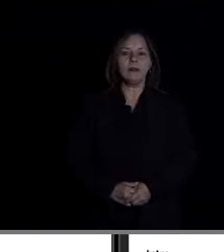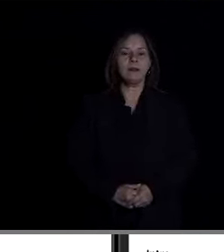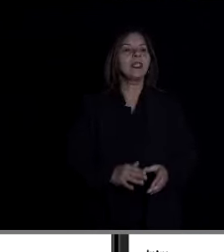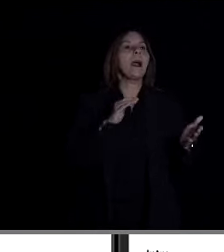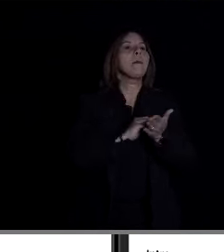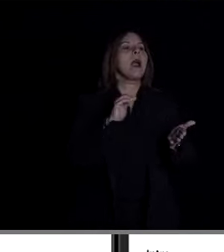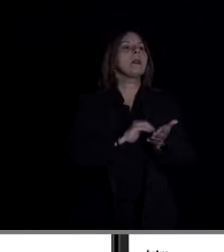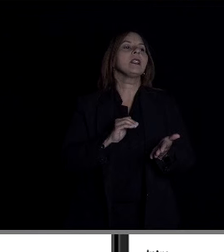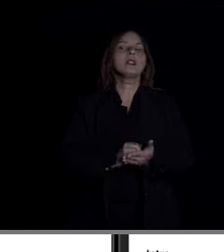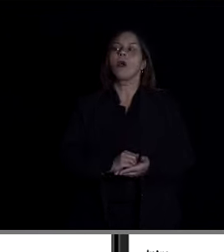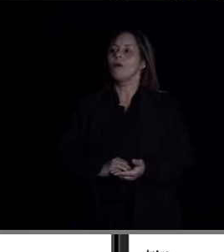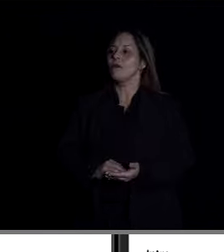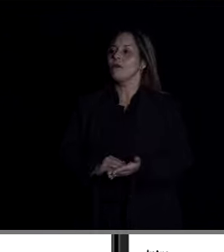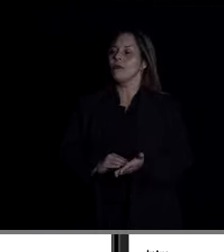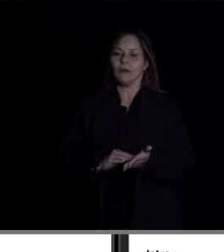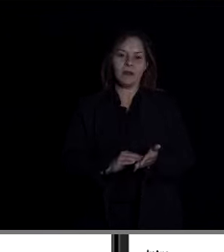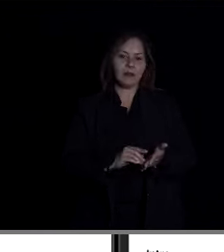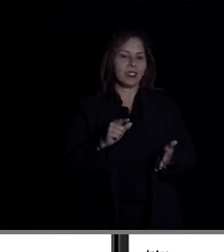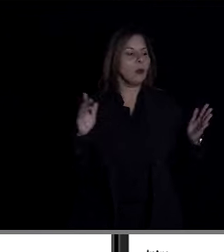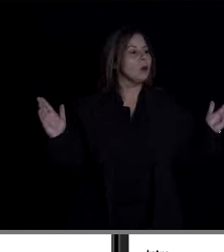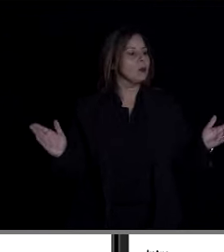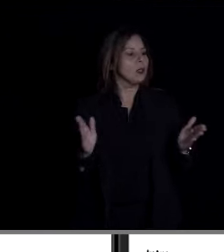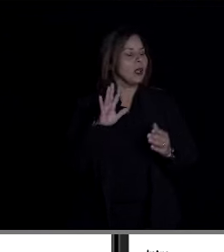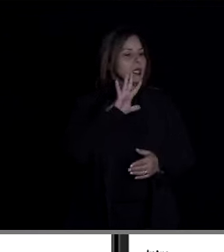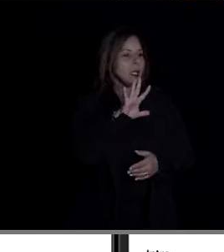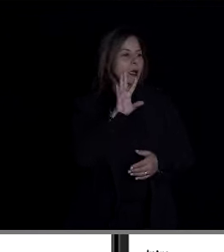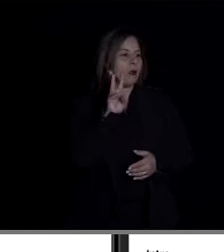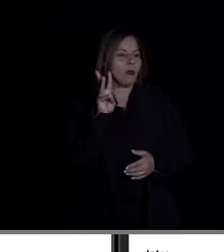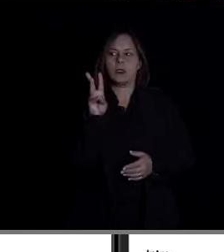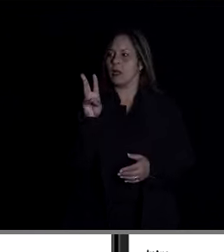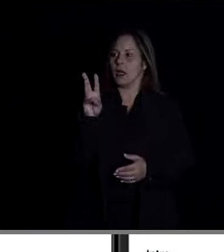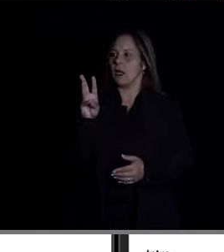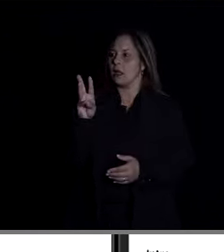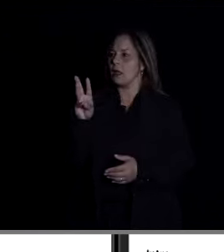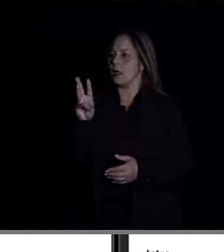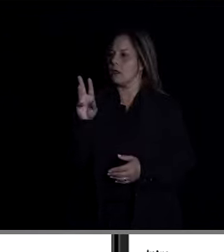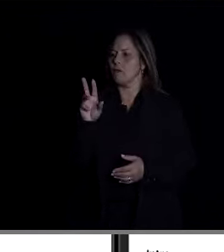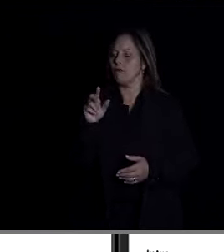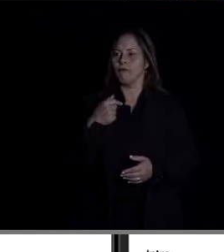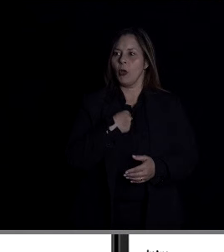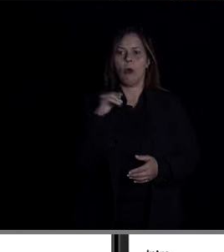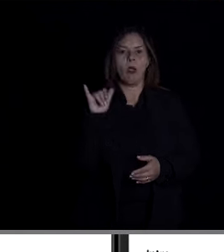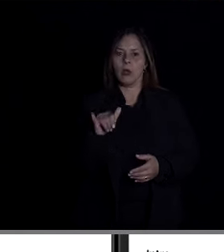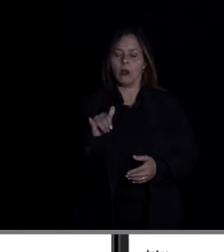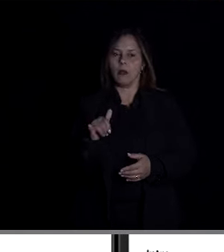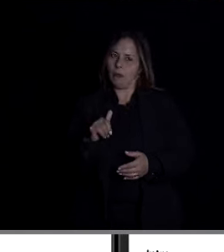Bendito, y aquí hay un esfuerzo como de 5 o 6, yo no lo quiero dejar afuera, pero